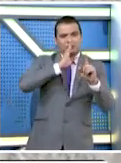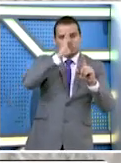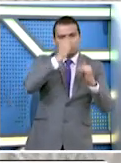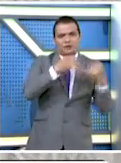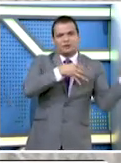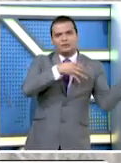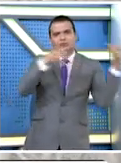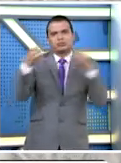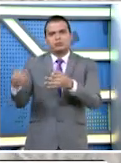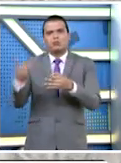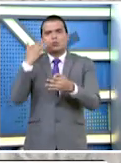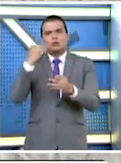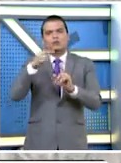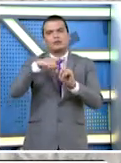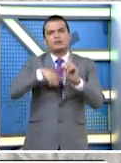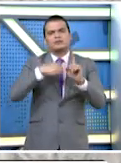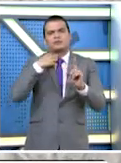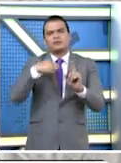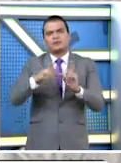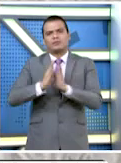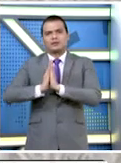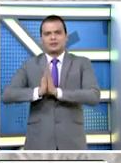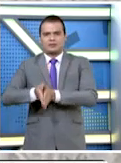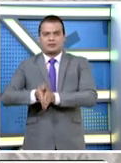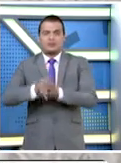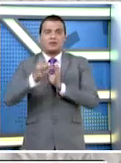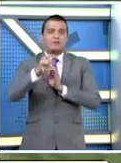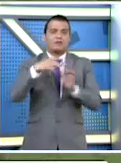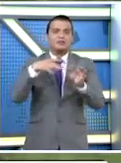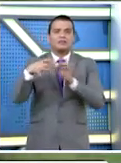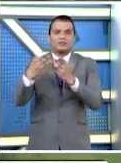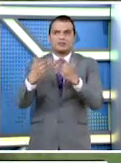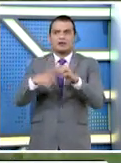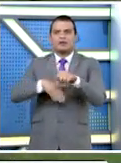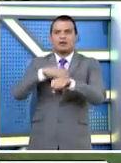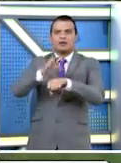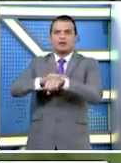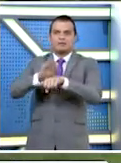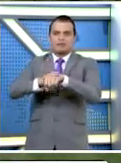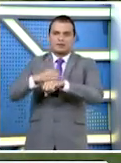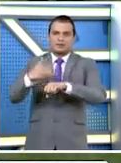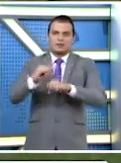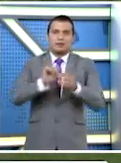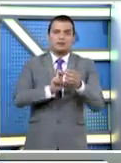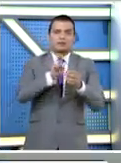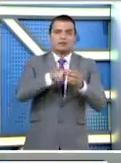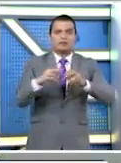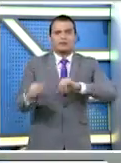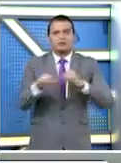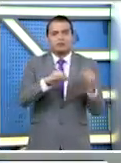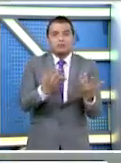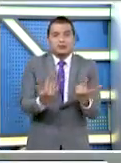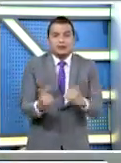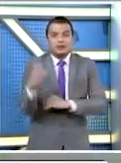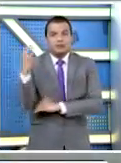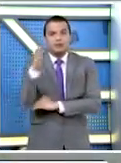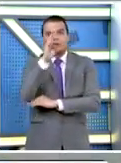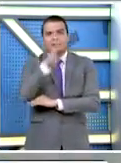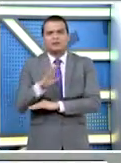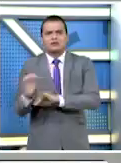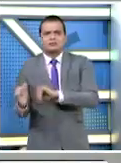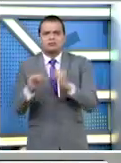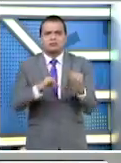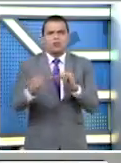diciembre y noviembre dos fechas que hemos entregado la federación de ciclismo espera que la vuelta a colombia se corre en